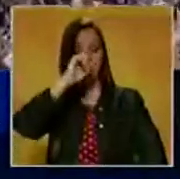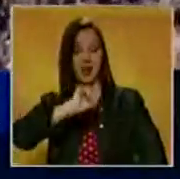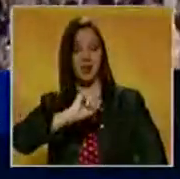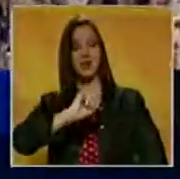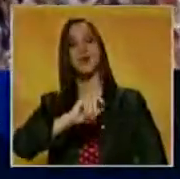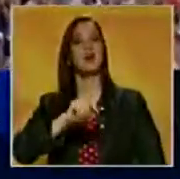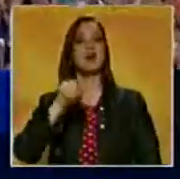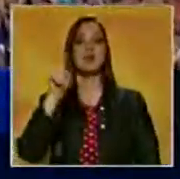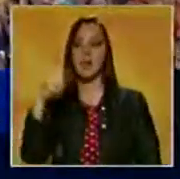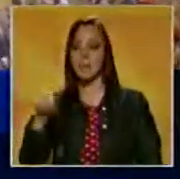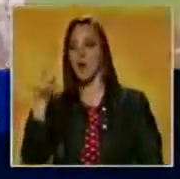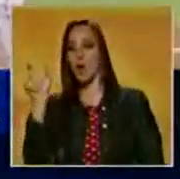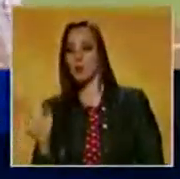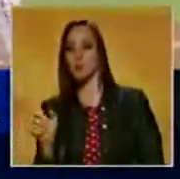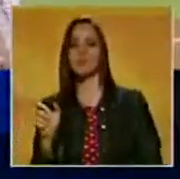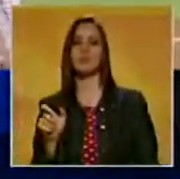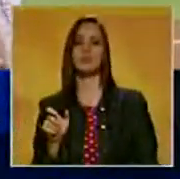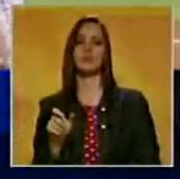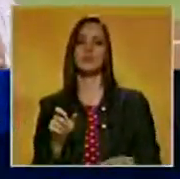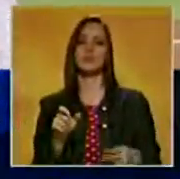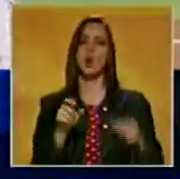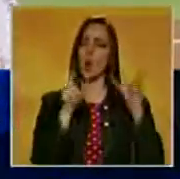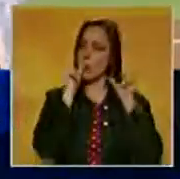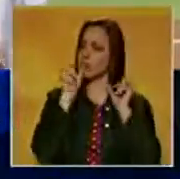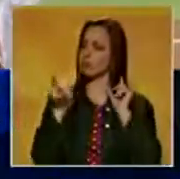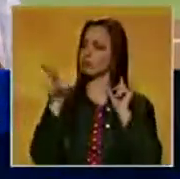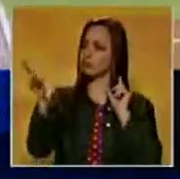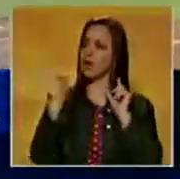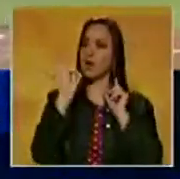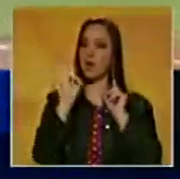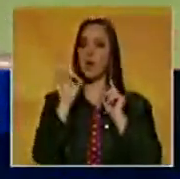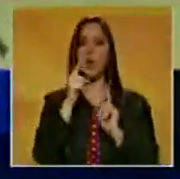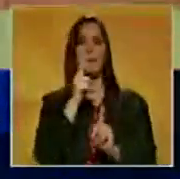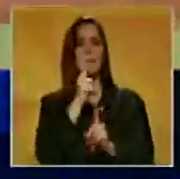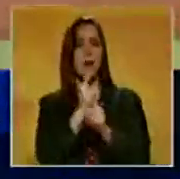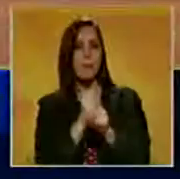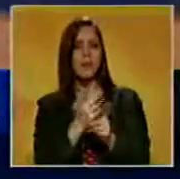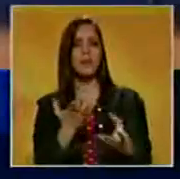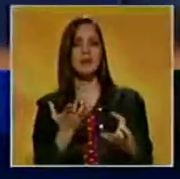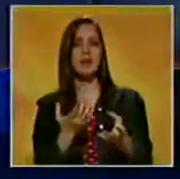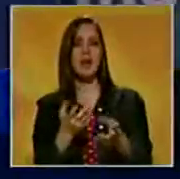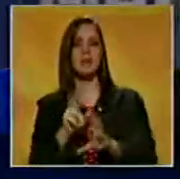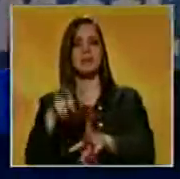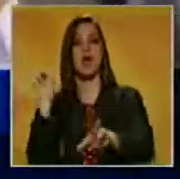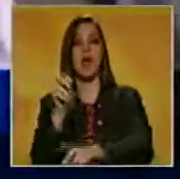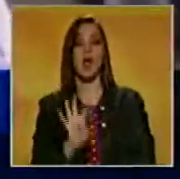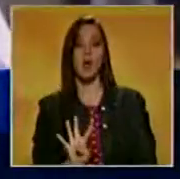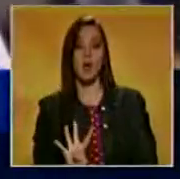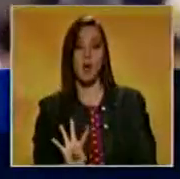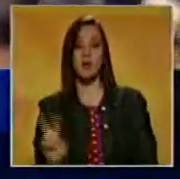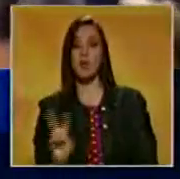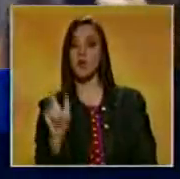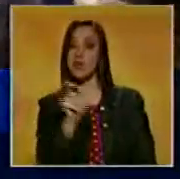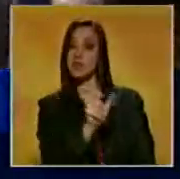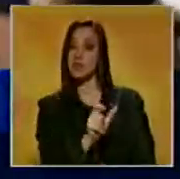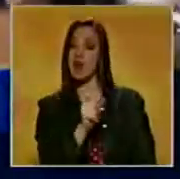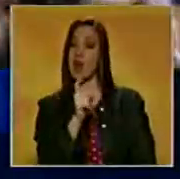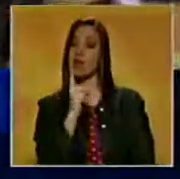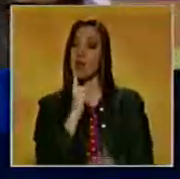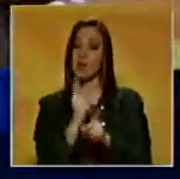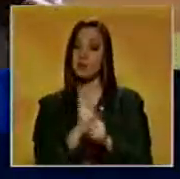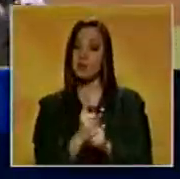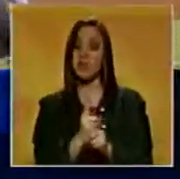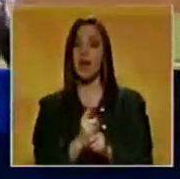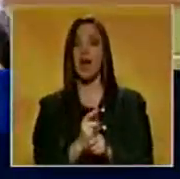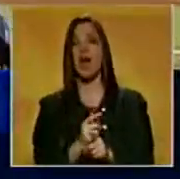quien fue seleccionado por el manager de los neoyorquinos, Joe Girardi, para este choque decisivo. Cuatro venezolanos estarán presentes en este choque.